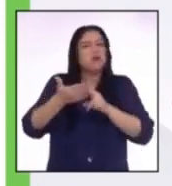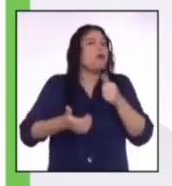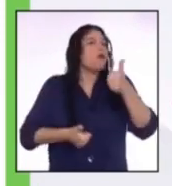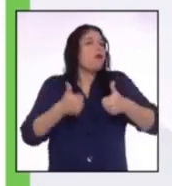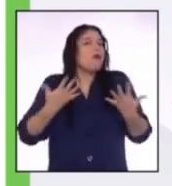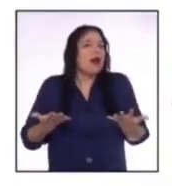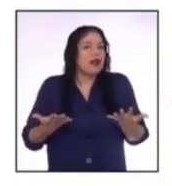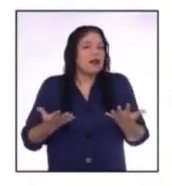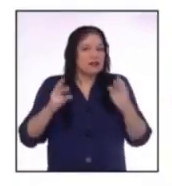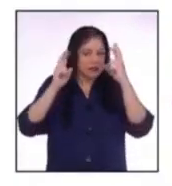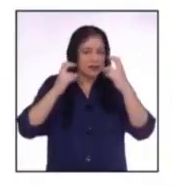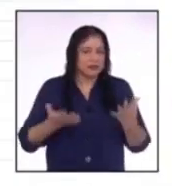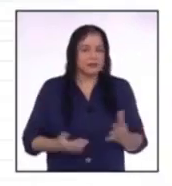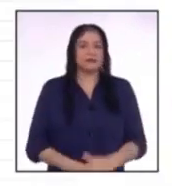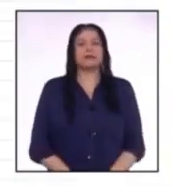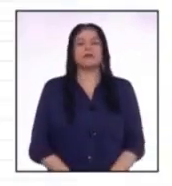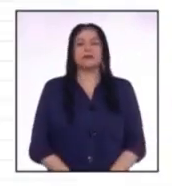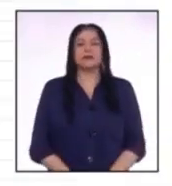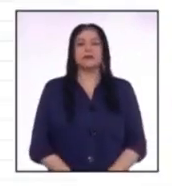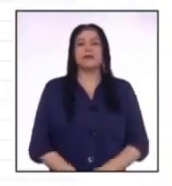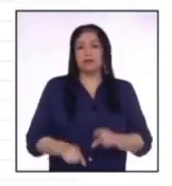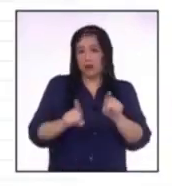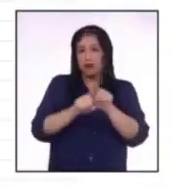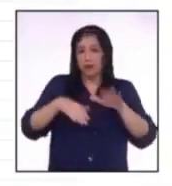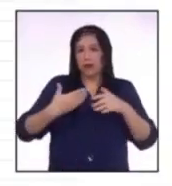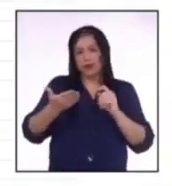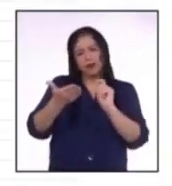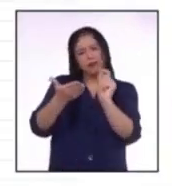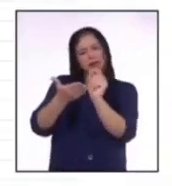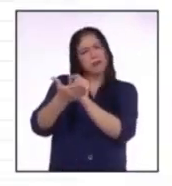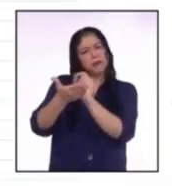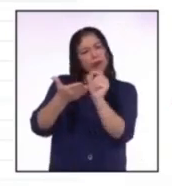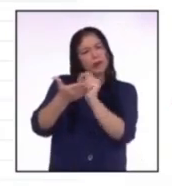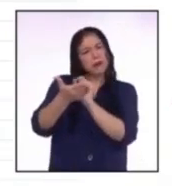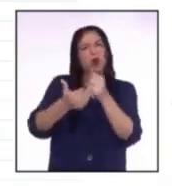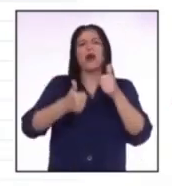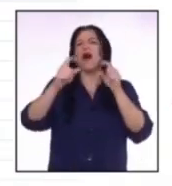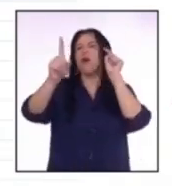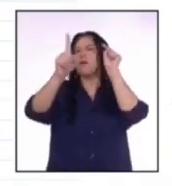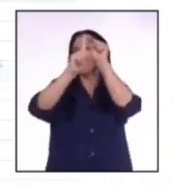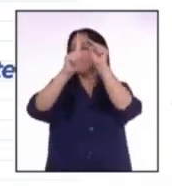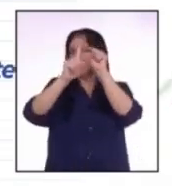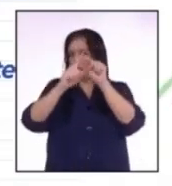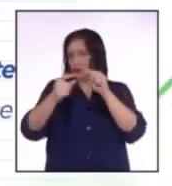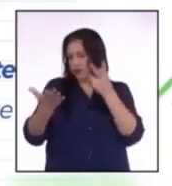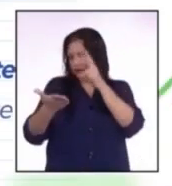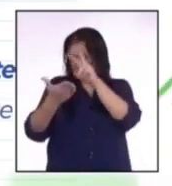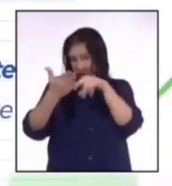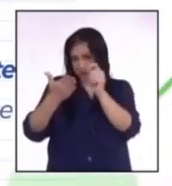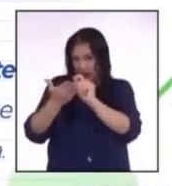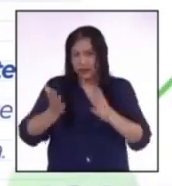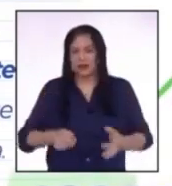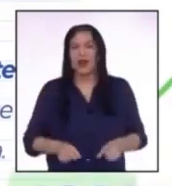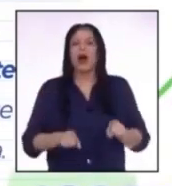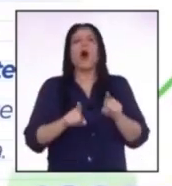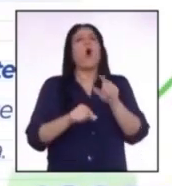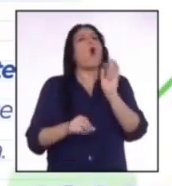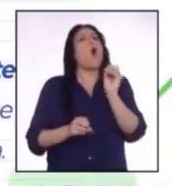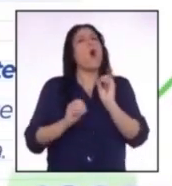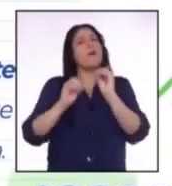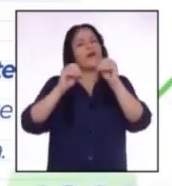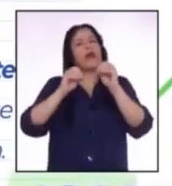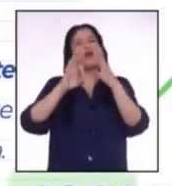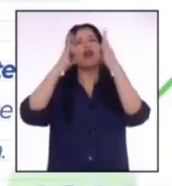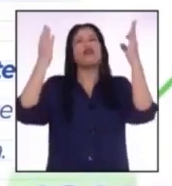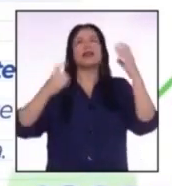largo del texto también puedes escribir cuáles son los objetivos del mismo e incluso alguna frase que